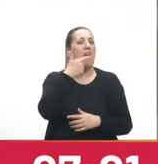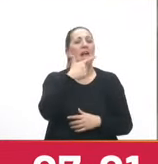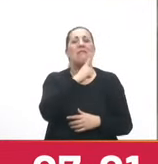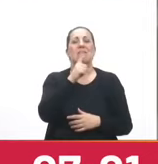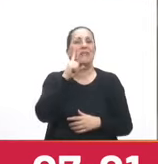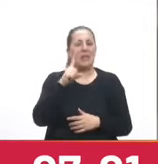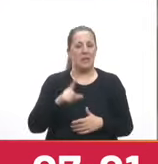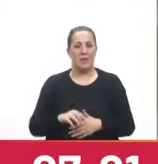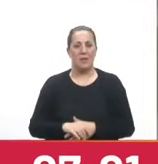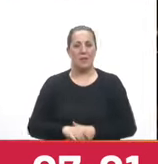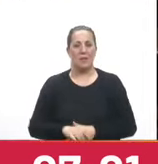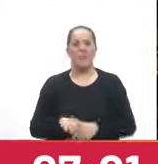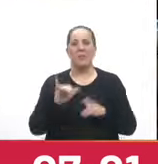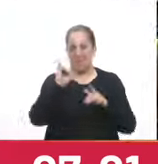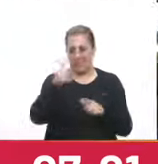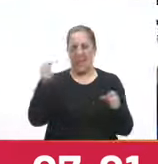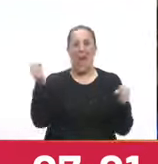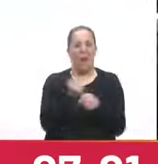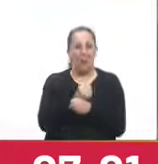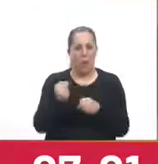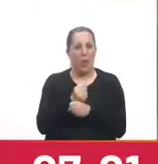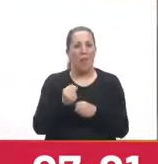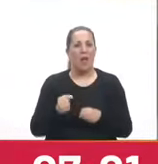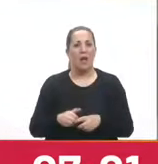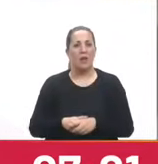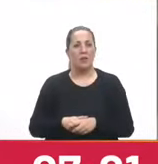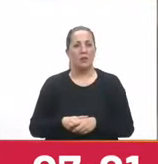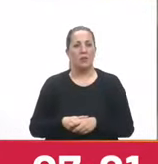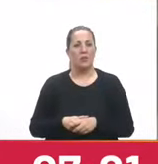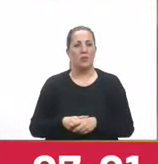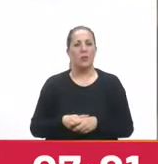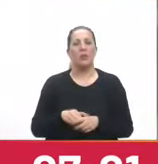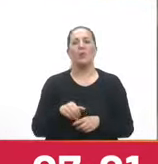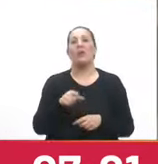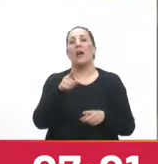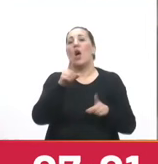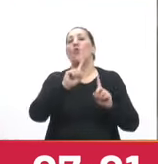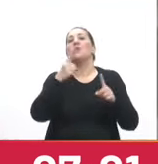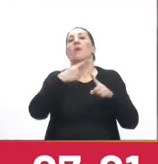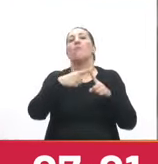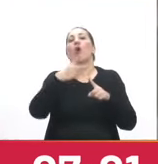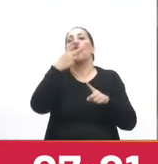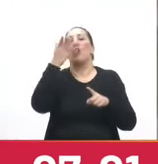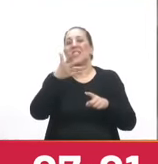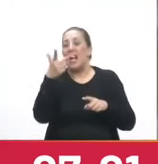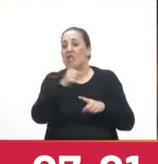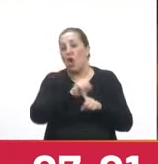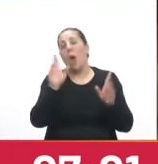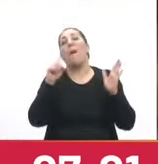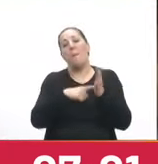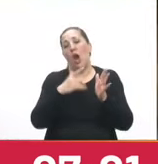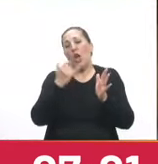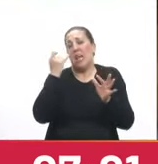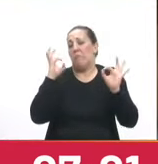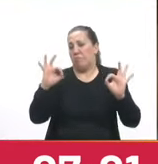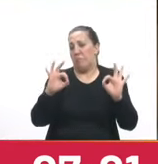para convocar el famoso pacto de mayo con los gobernadores en busca de delinear 10 políticas a largo plazo en en el país algo que